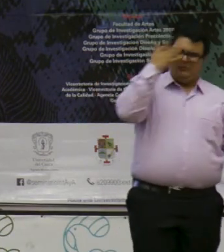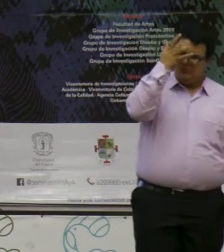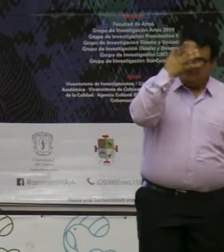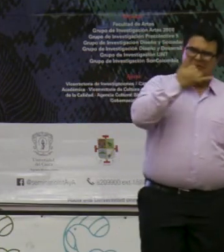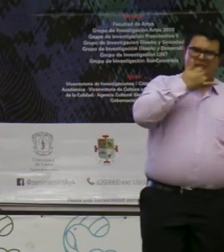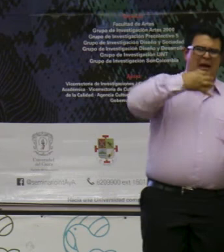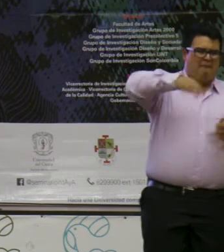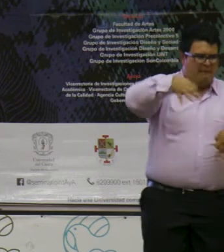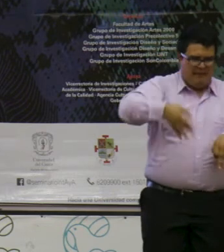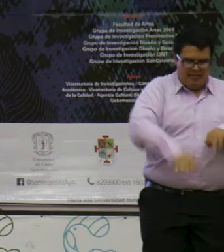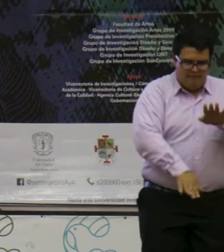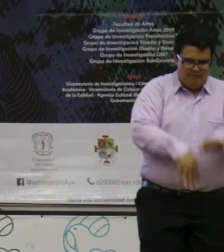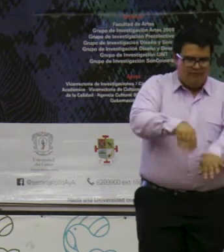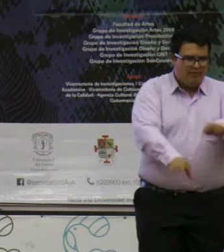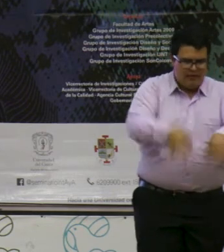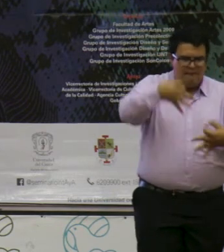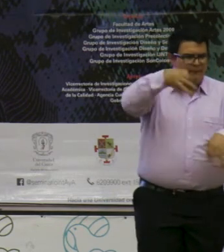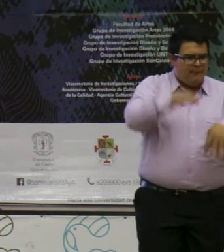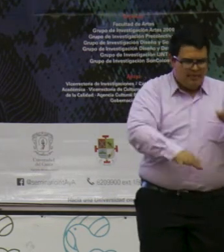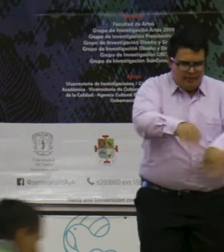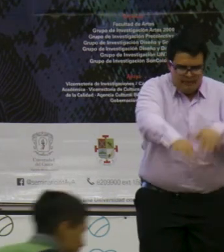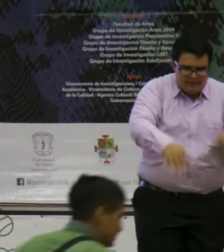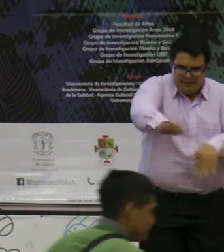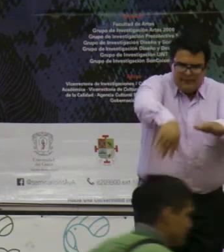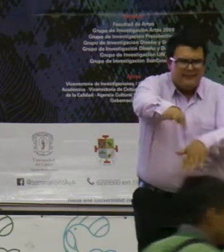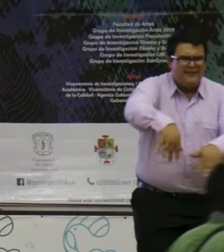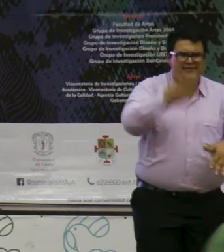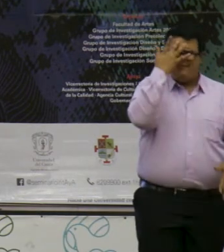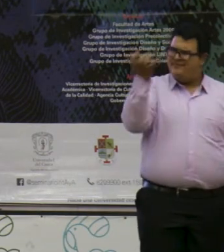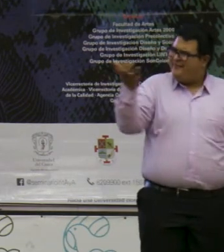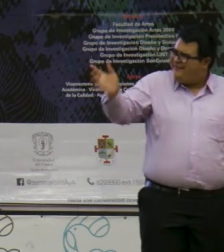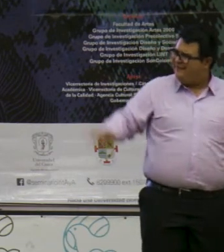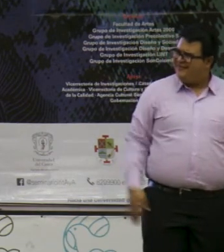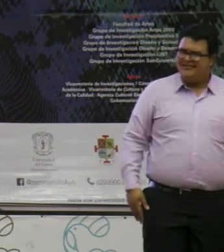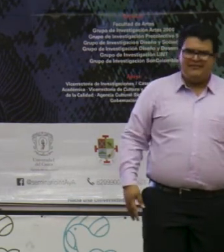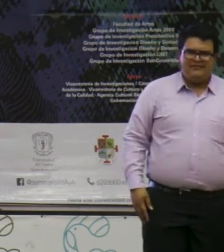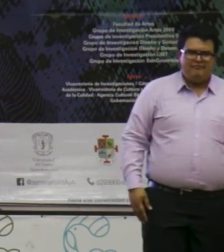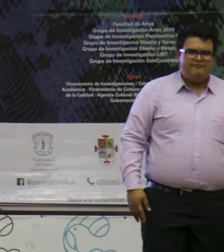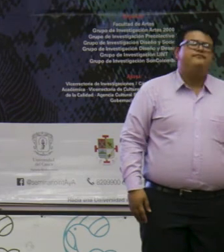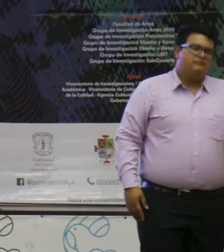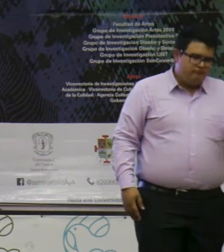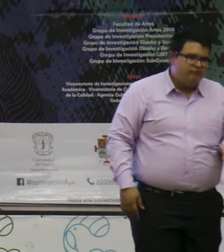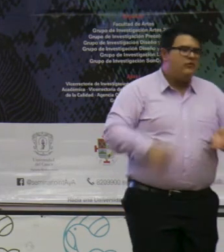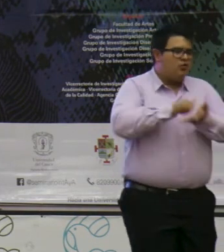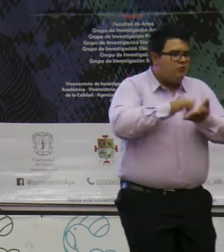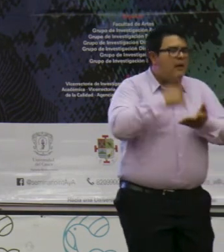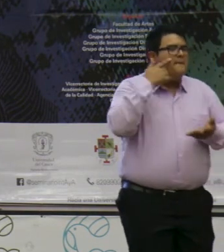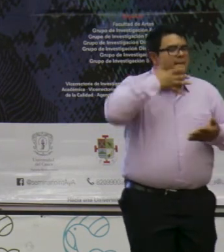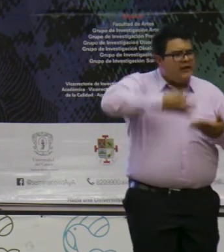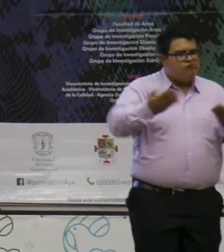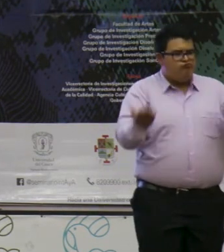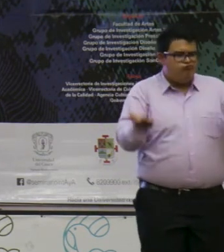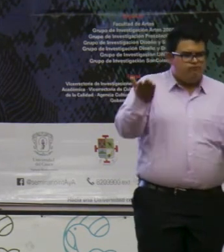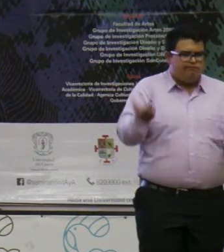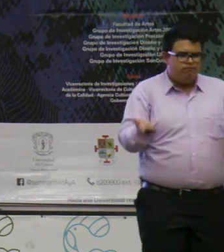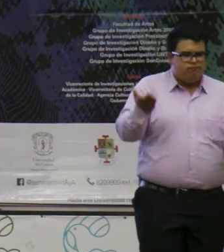más papel, porque el centro no le cabía donde el resto la veían. Es muy singular hacer ese comparativo entre